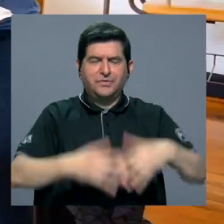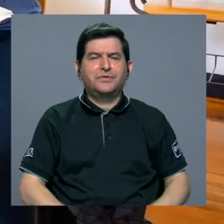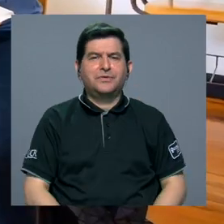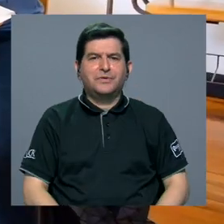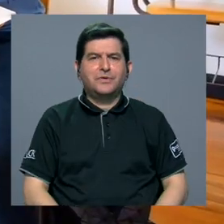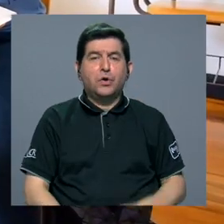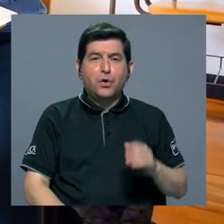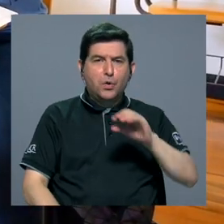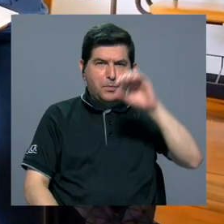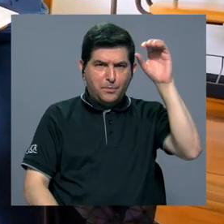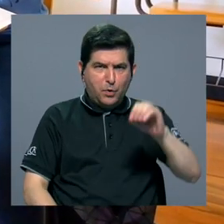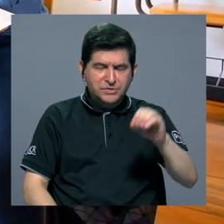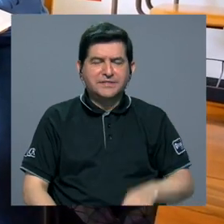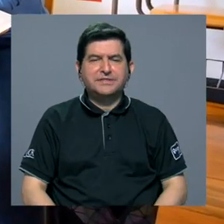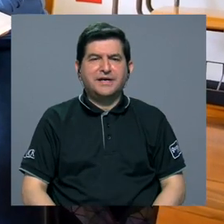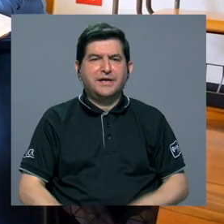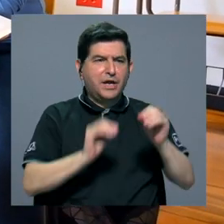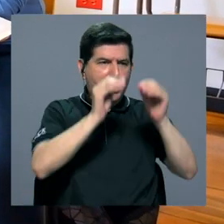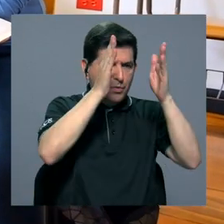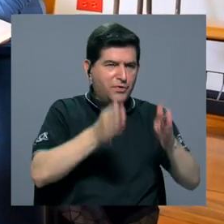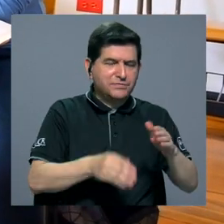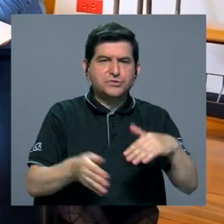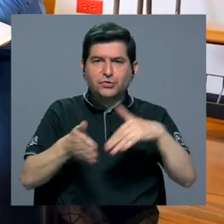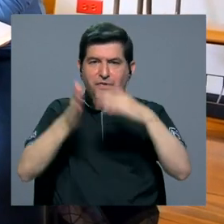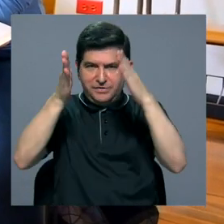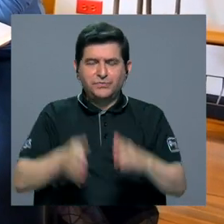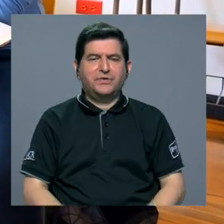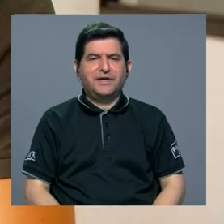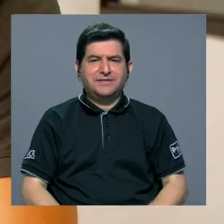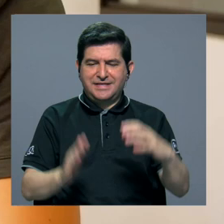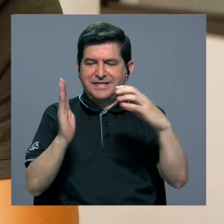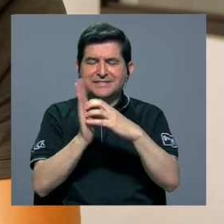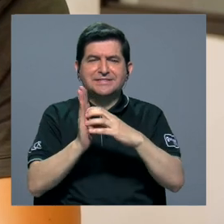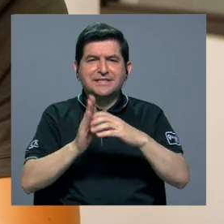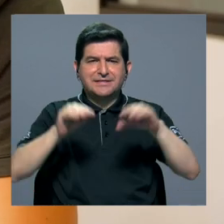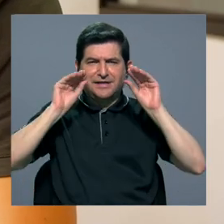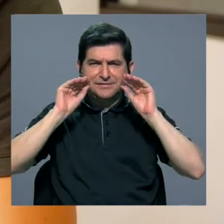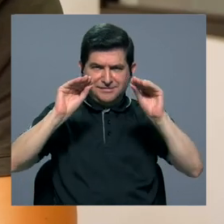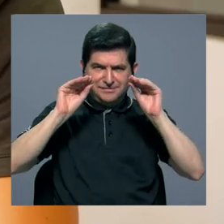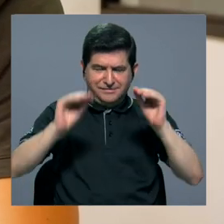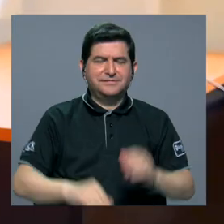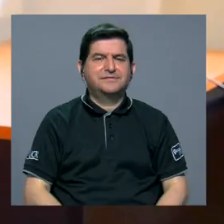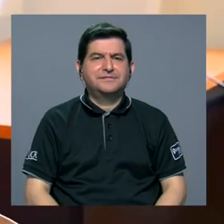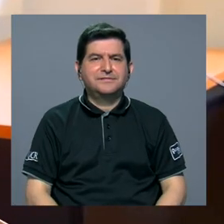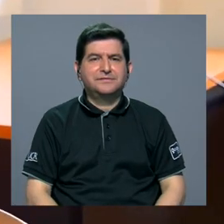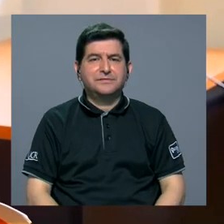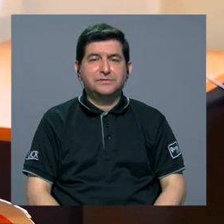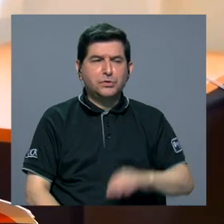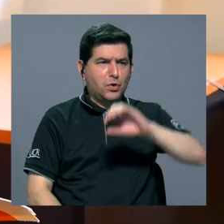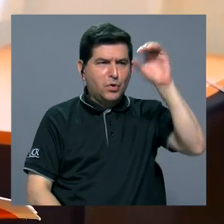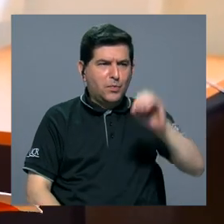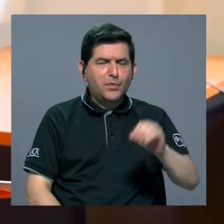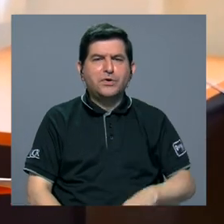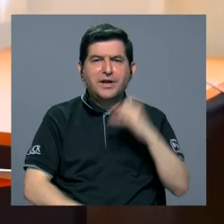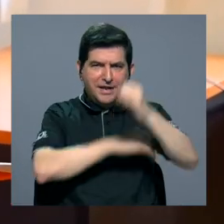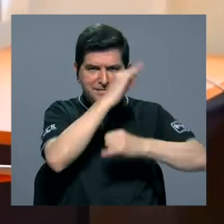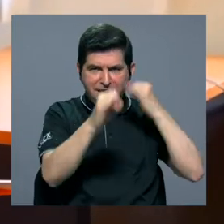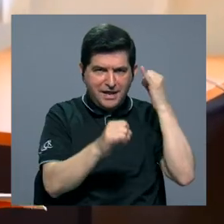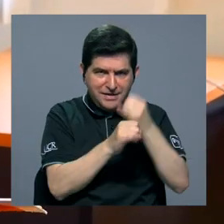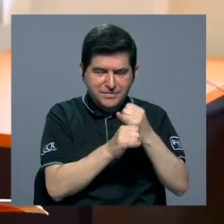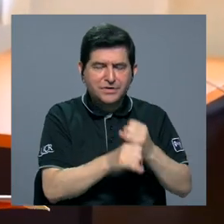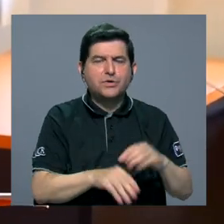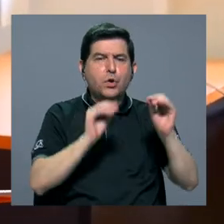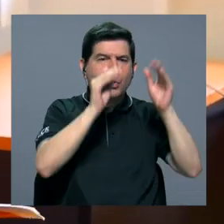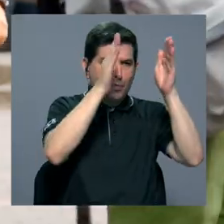la proporción entre profesorado y estudiantes, las citas académicas, la proporción de internacionalización